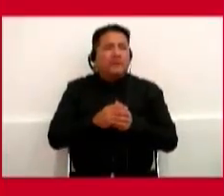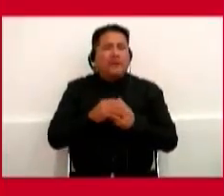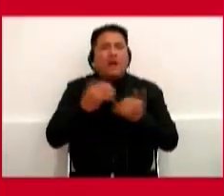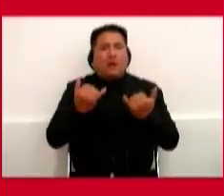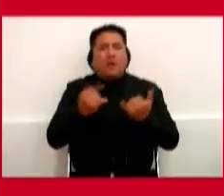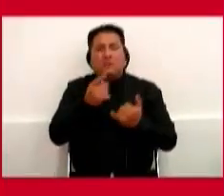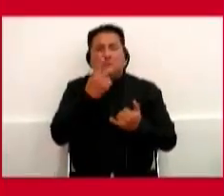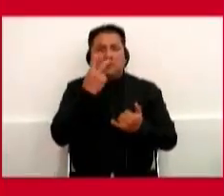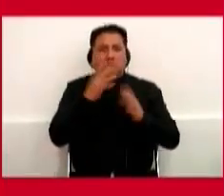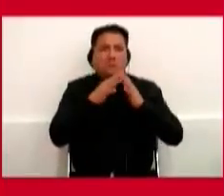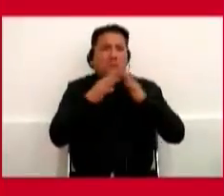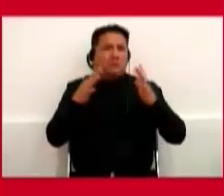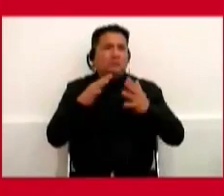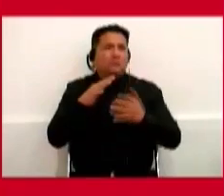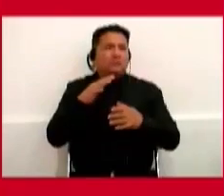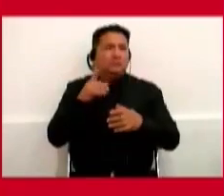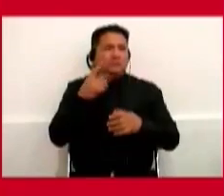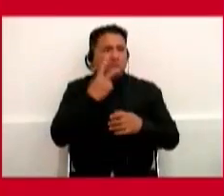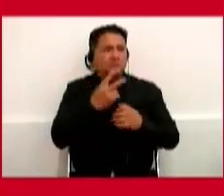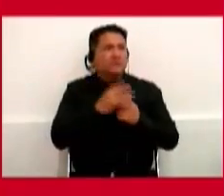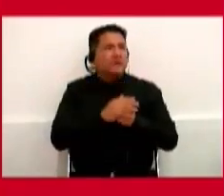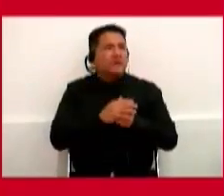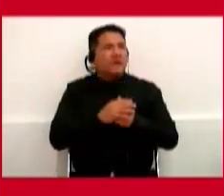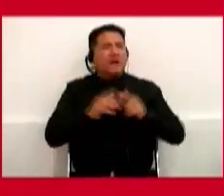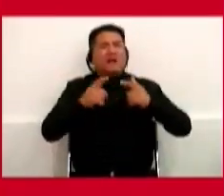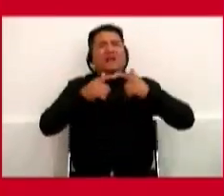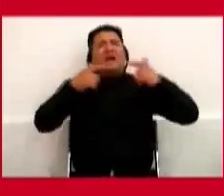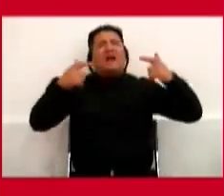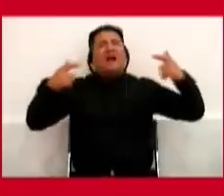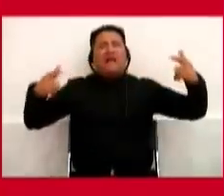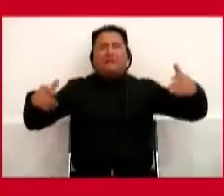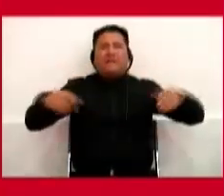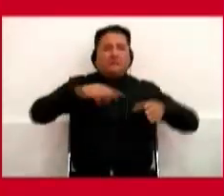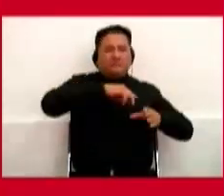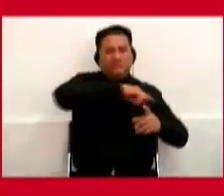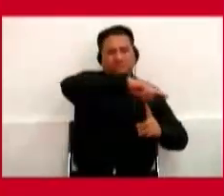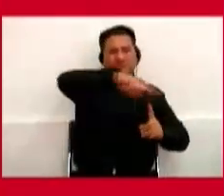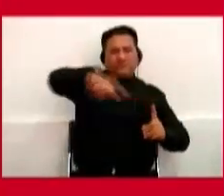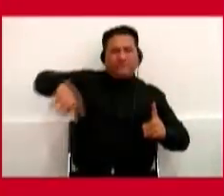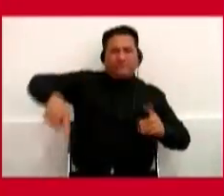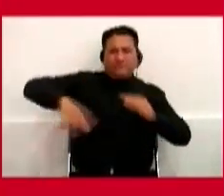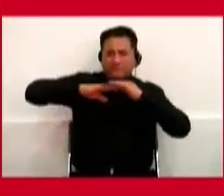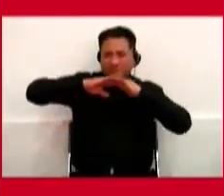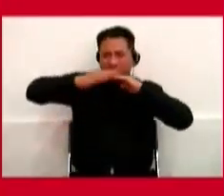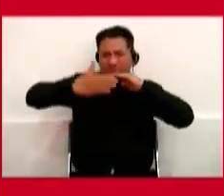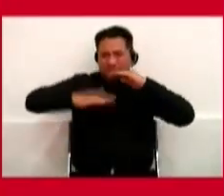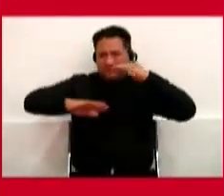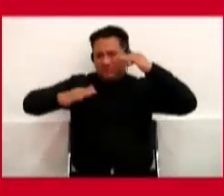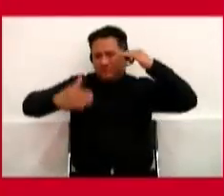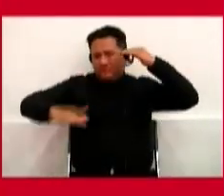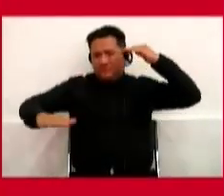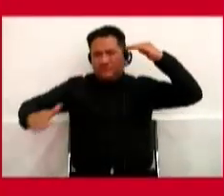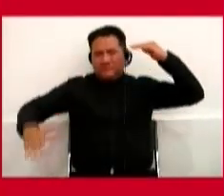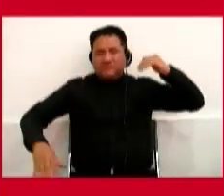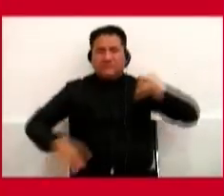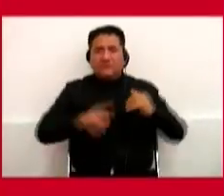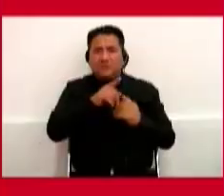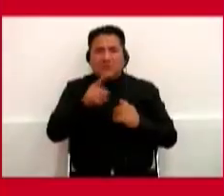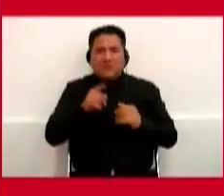viendo que los grandes tajos abiertos están migrando ya a hacer operaciones subterráneas, tú